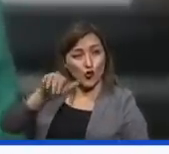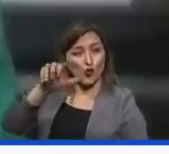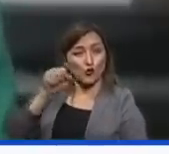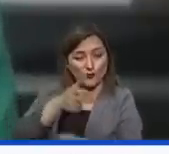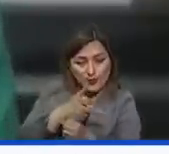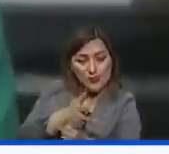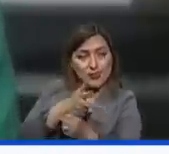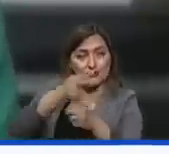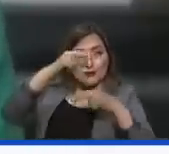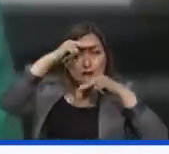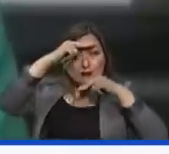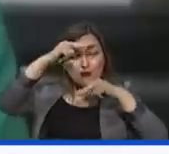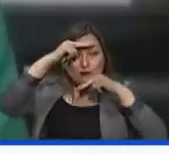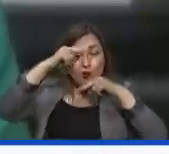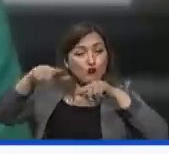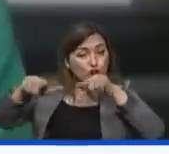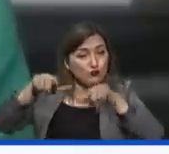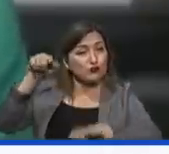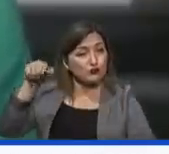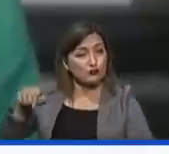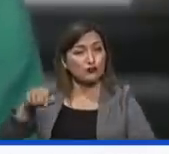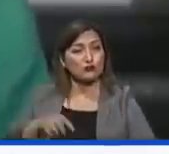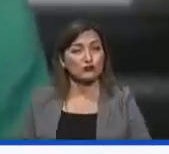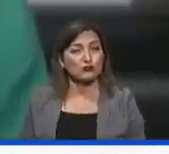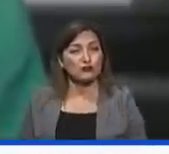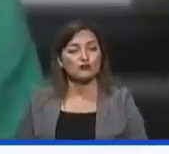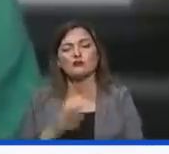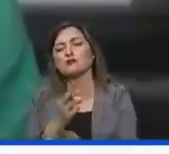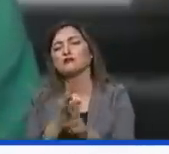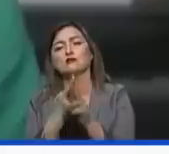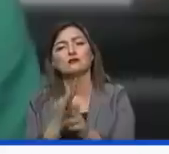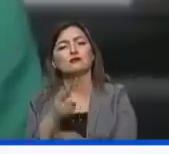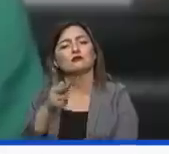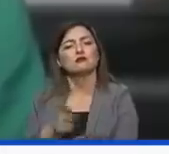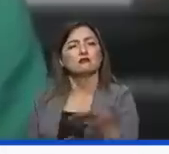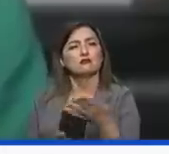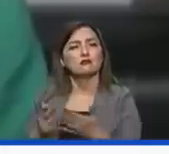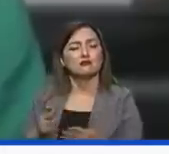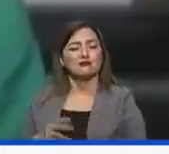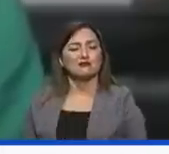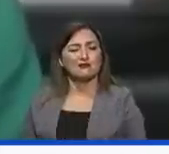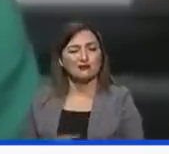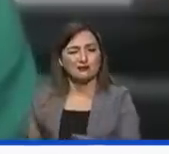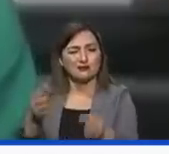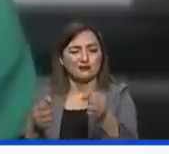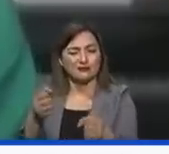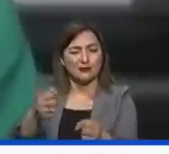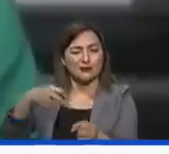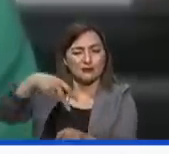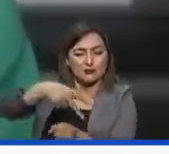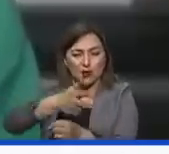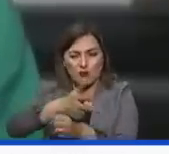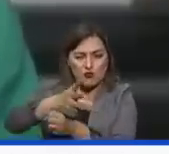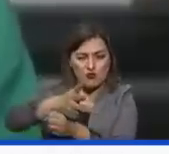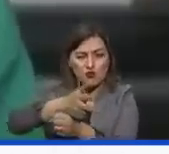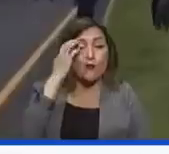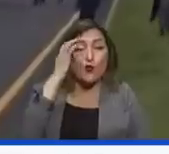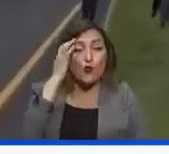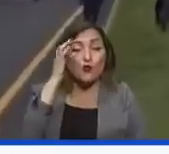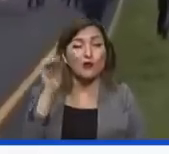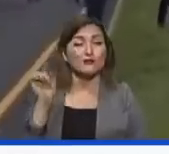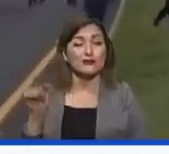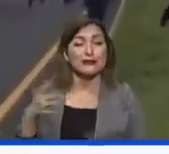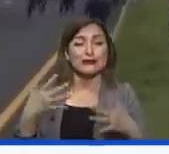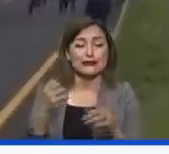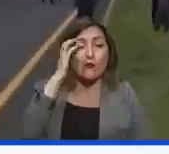ocho heridos asimismo un caballo de esta fuerza y nos informaron aquí en el palacio de gobierno que el presidente de la republica y